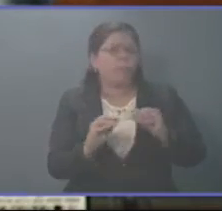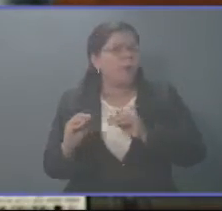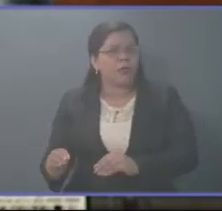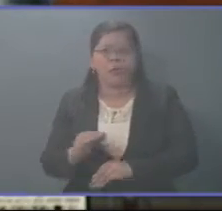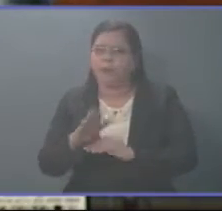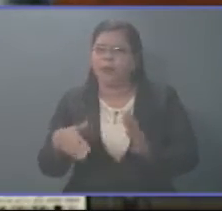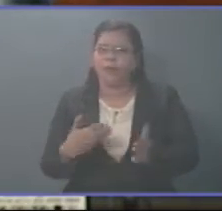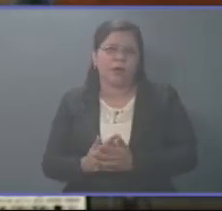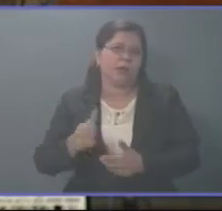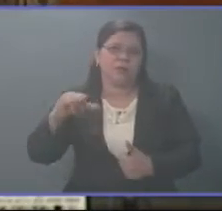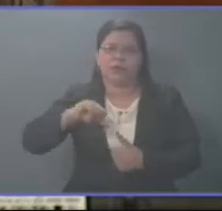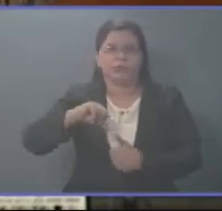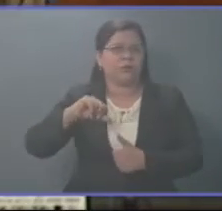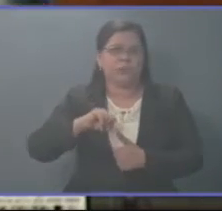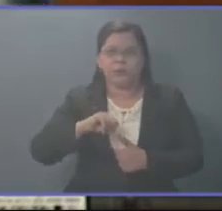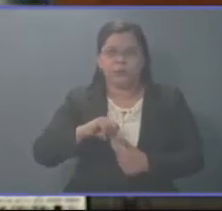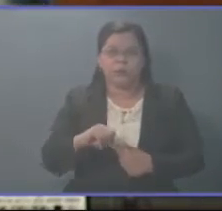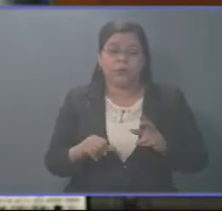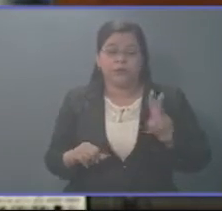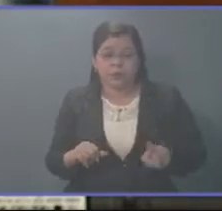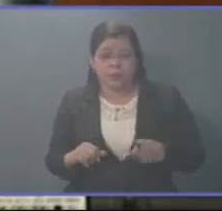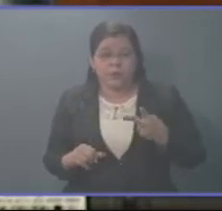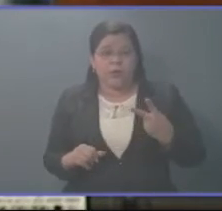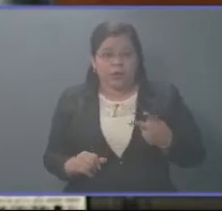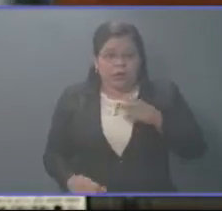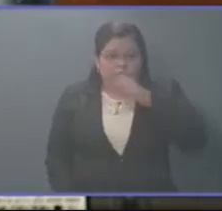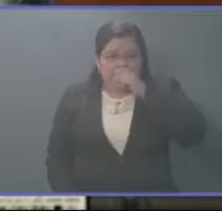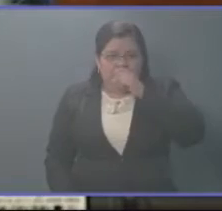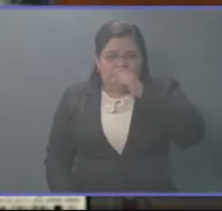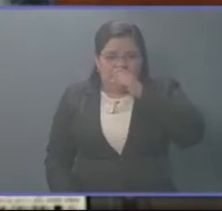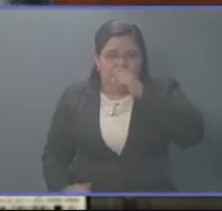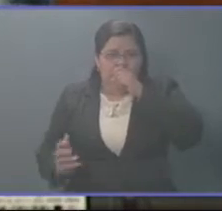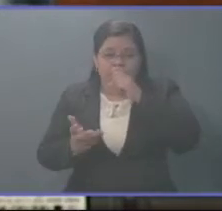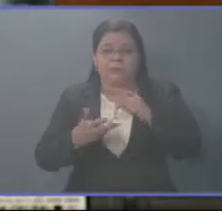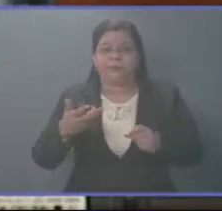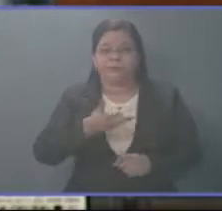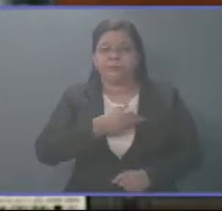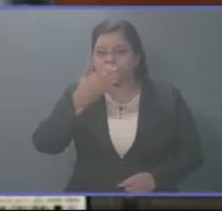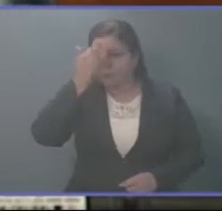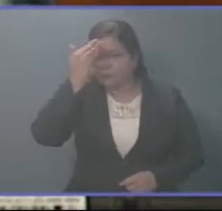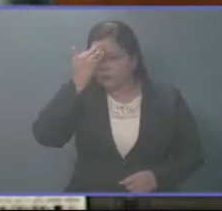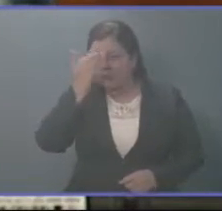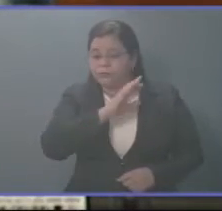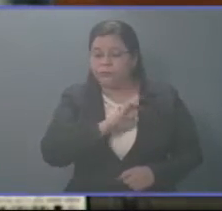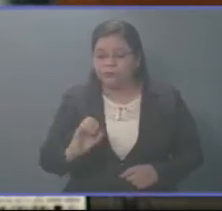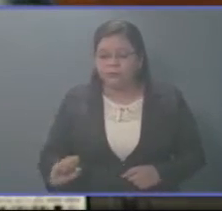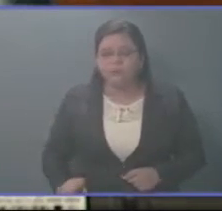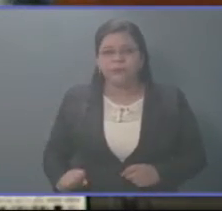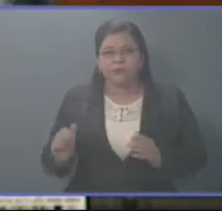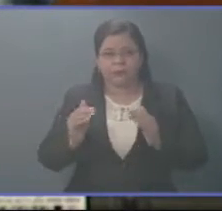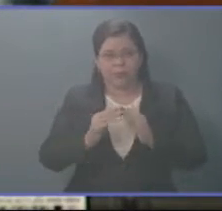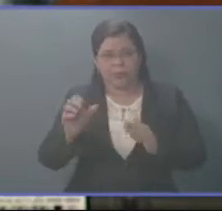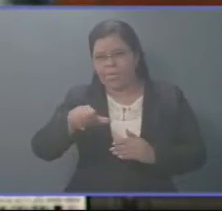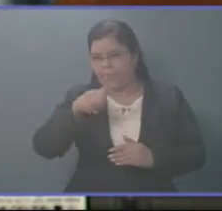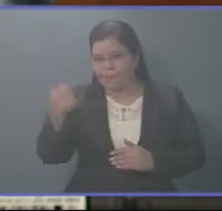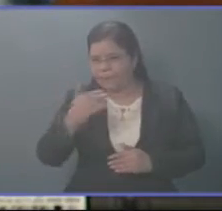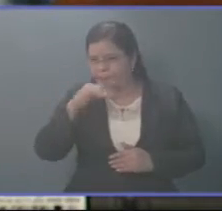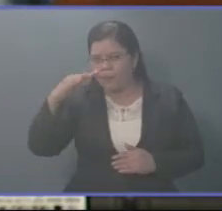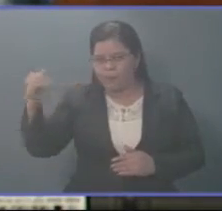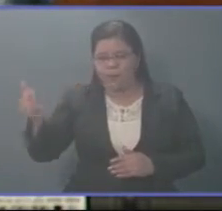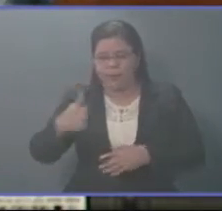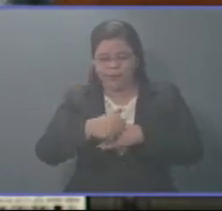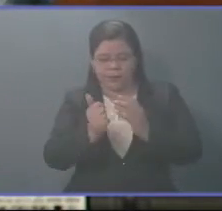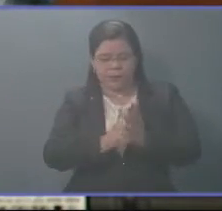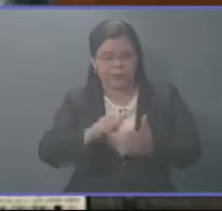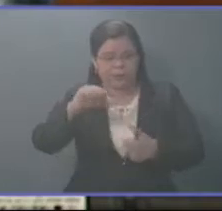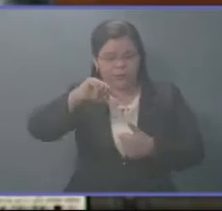Centroamérica? En segundo lugar, también tenemos, bueno, en El Salvador no es el caso, pero muchos países de los que conforman el